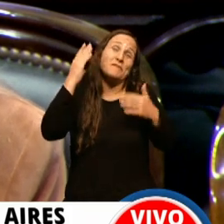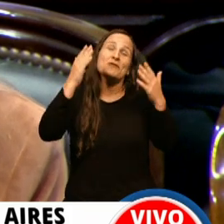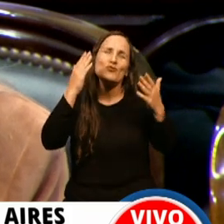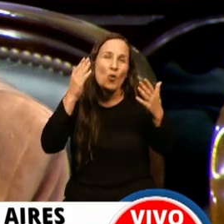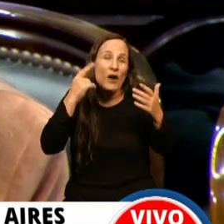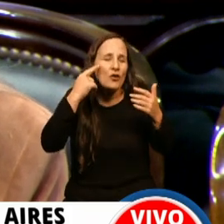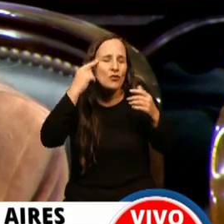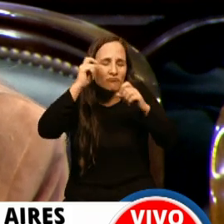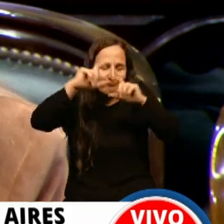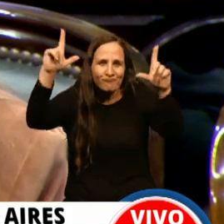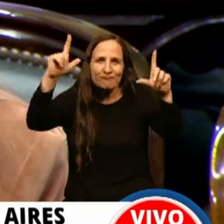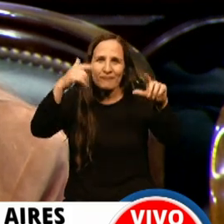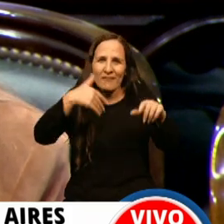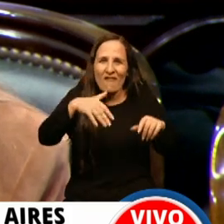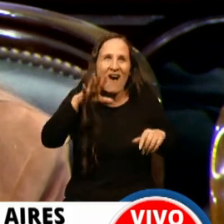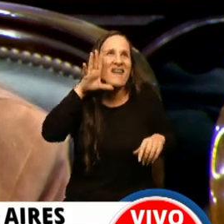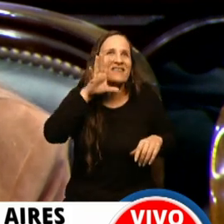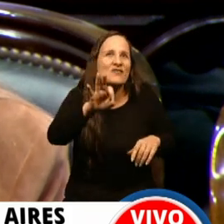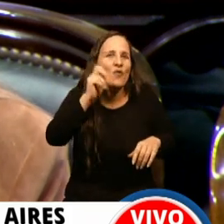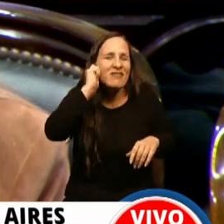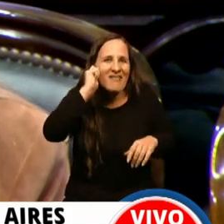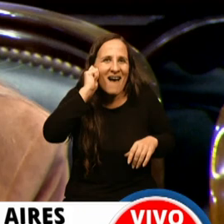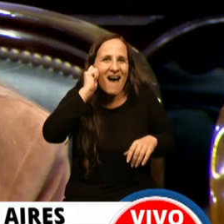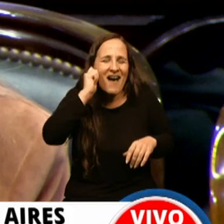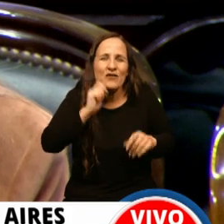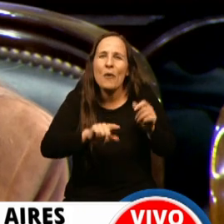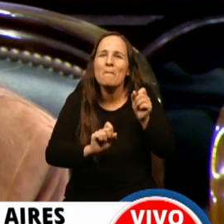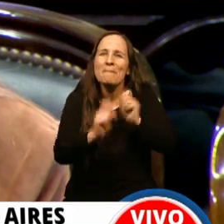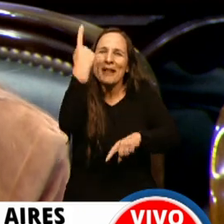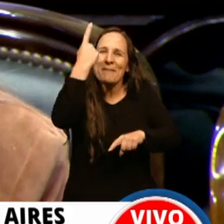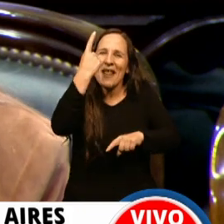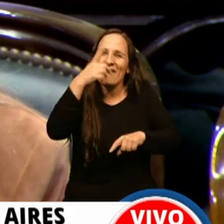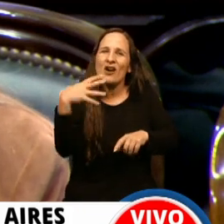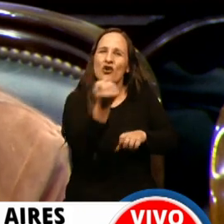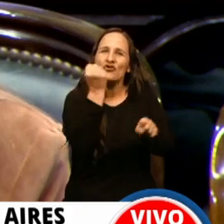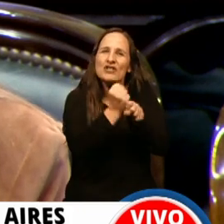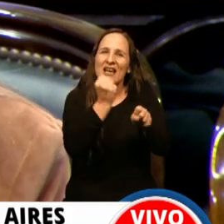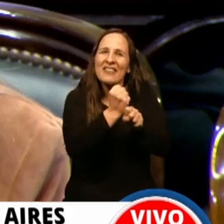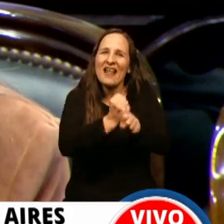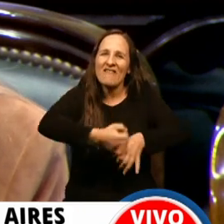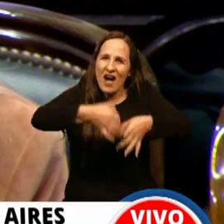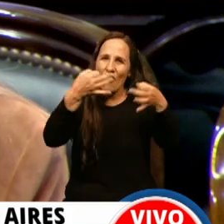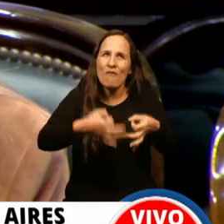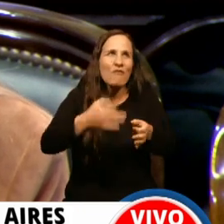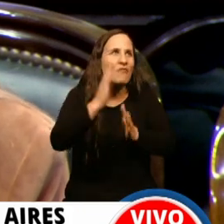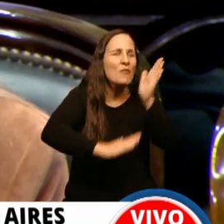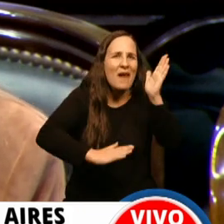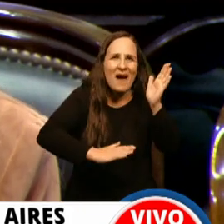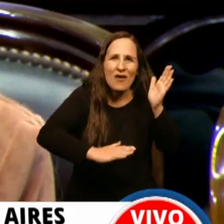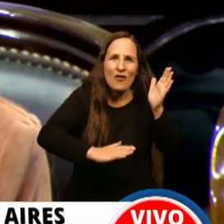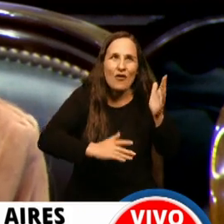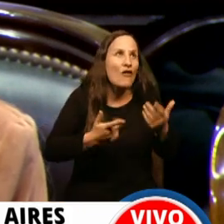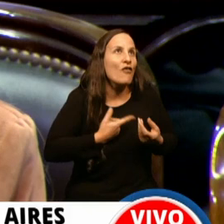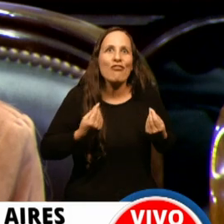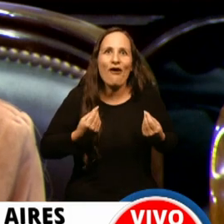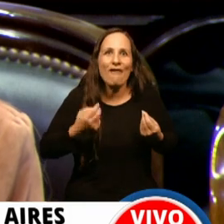que a mis casi 50 años tendría por primera vez un trabajo formal y mucho menos en la